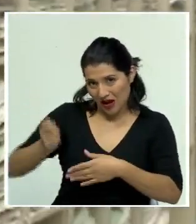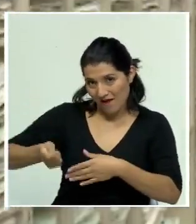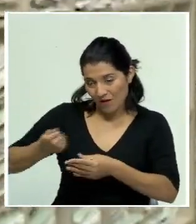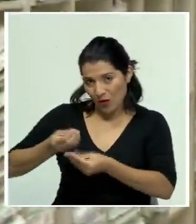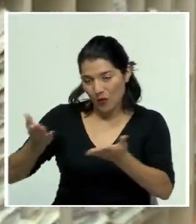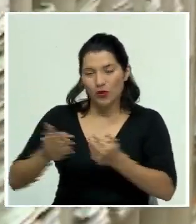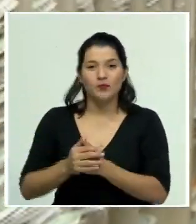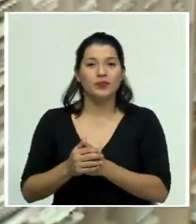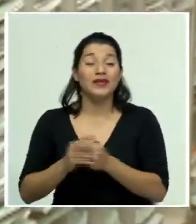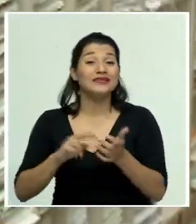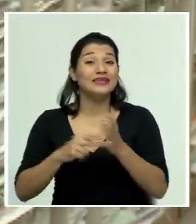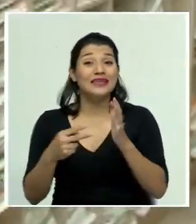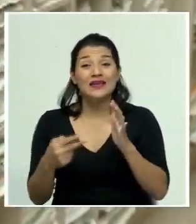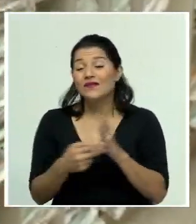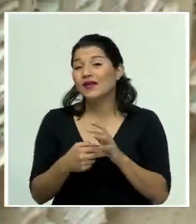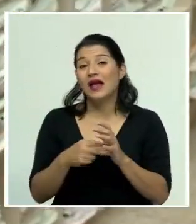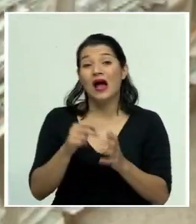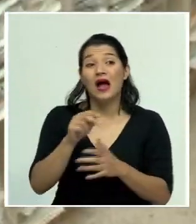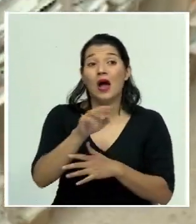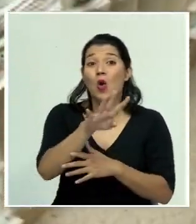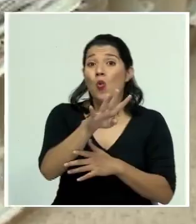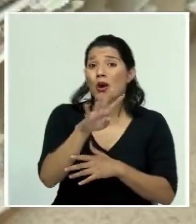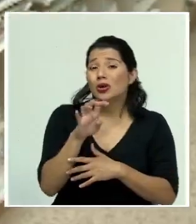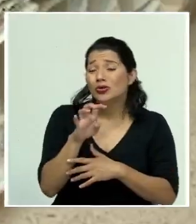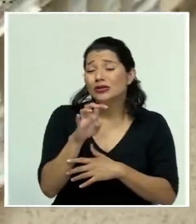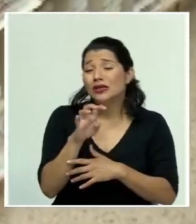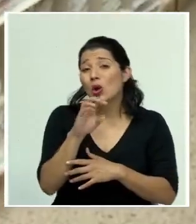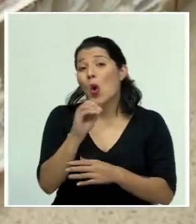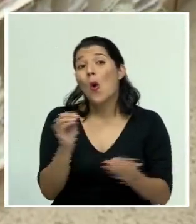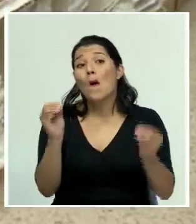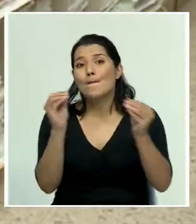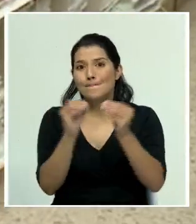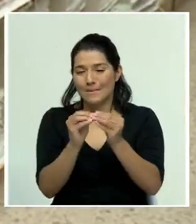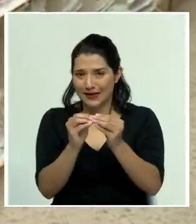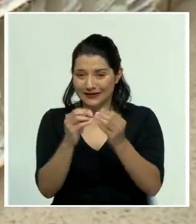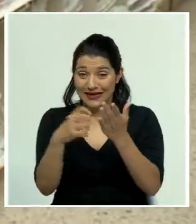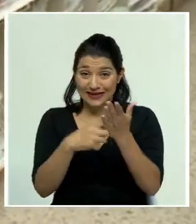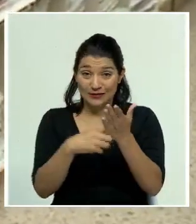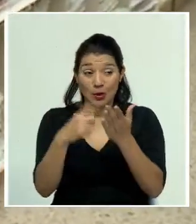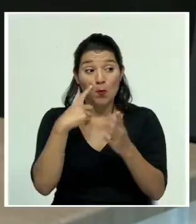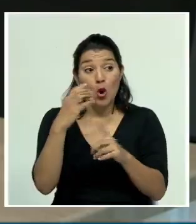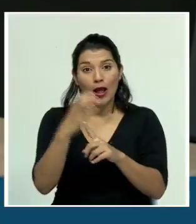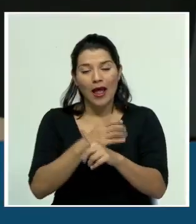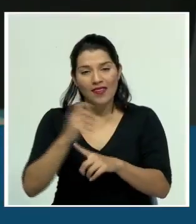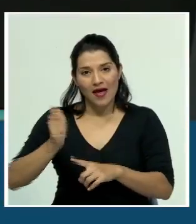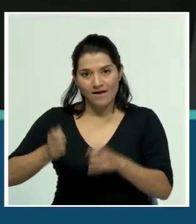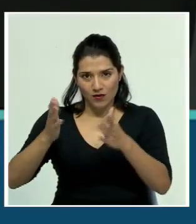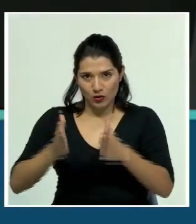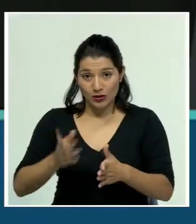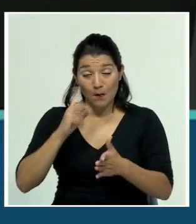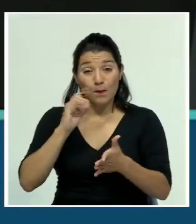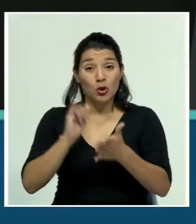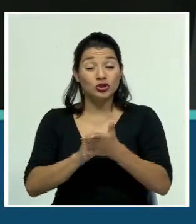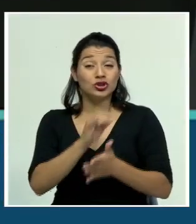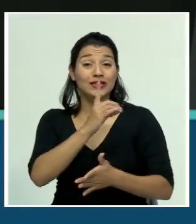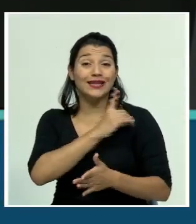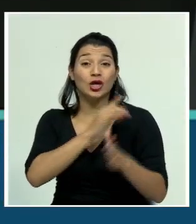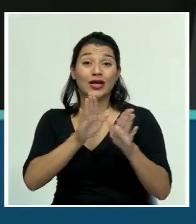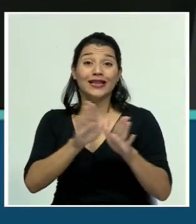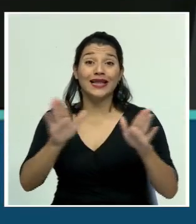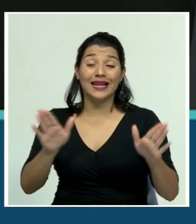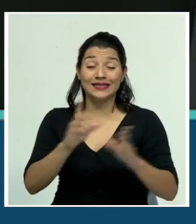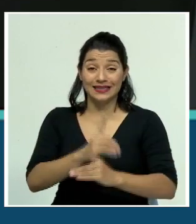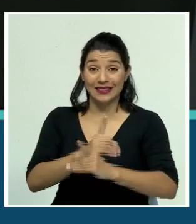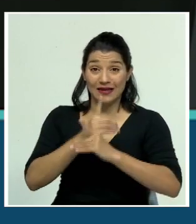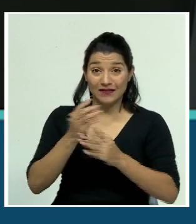por mucho los 400 expedientes por defensor establecidos por planificación del Poder Judicial. Por ello, la Dirección General de la Defensa